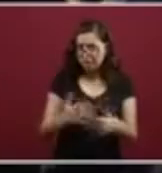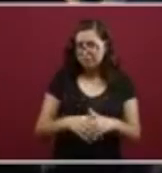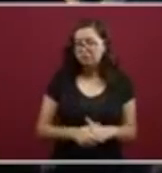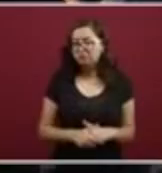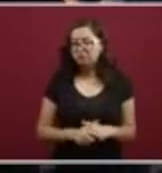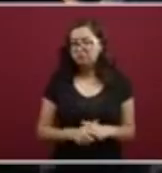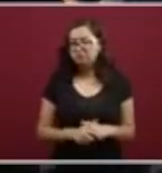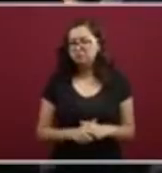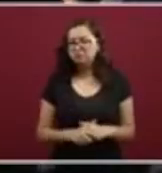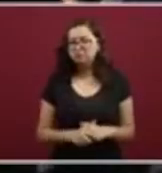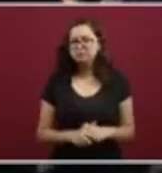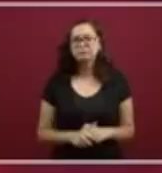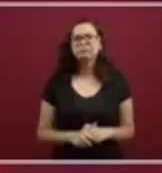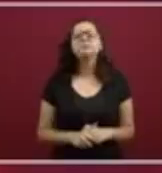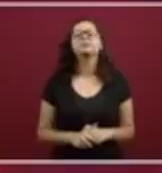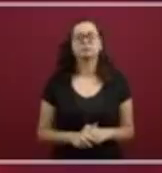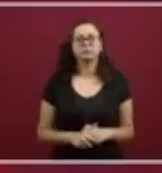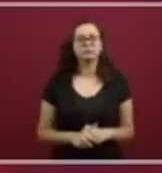hubo